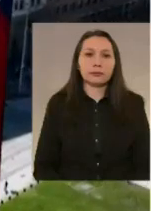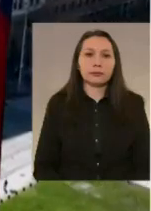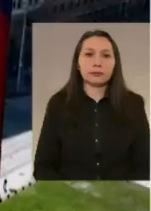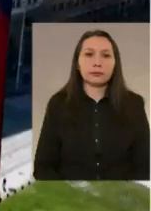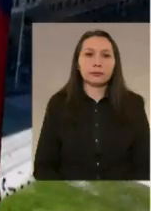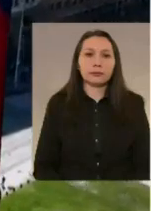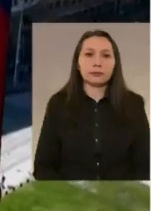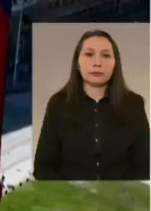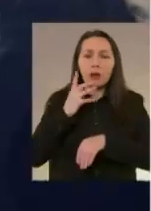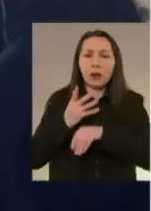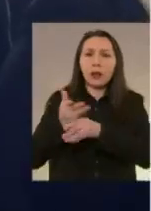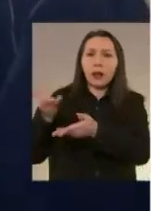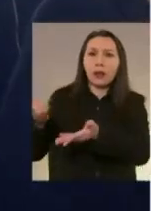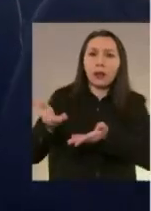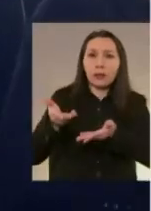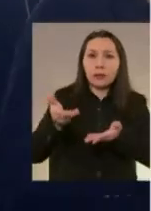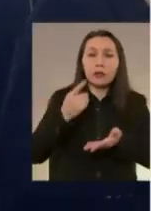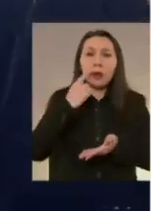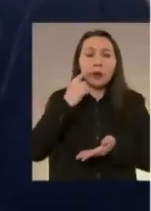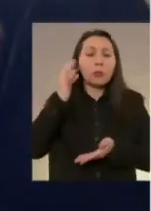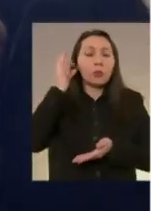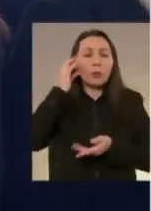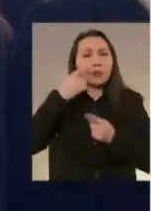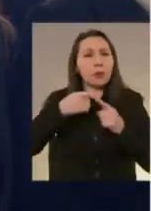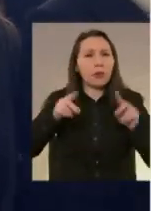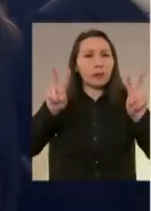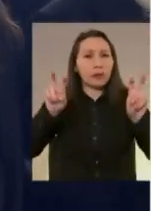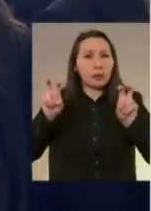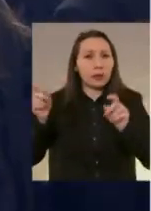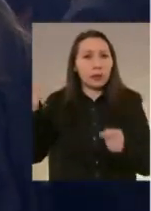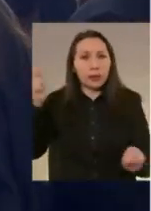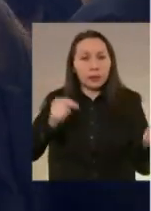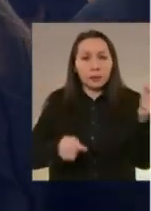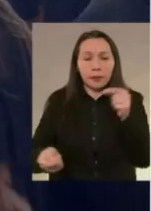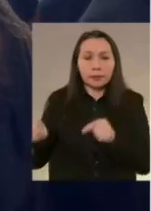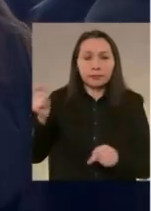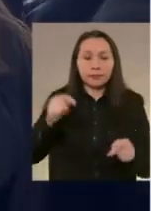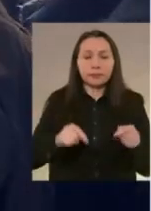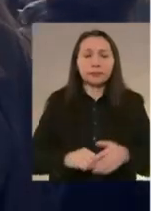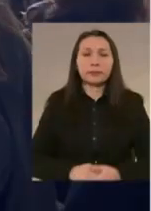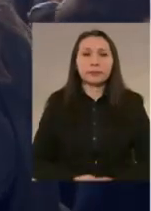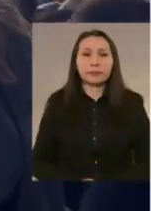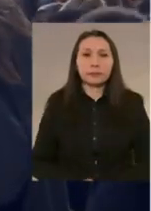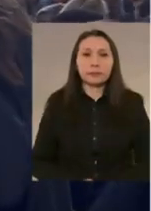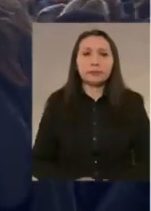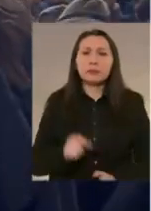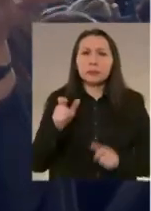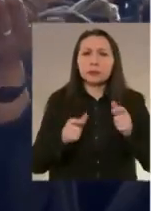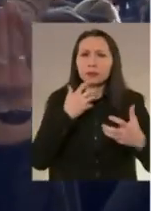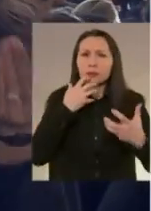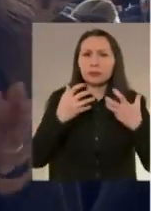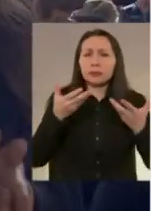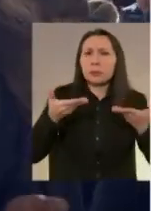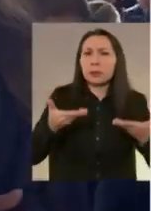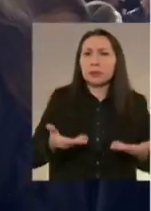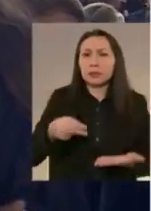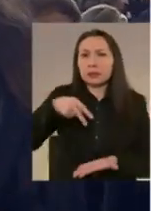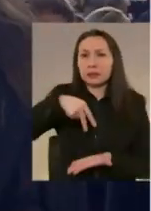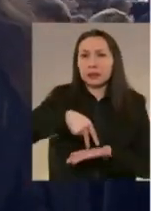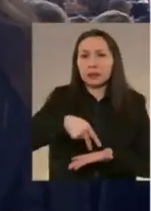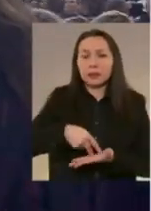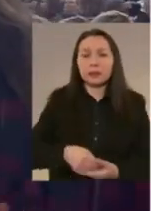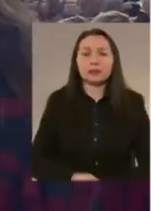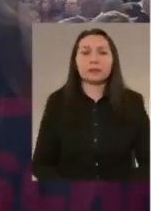Hace 10 o 20 años atrás pensábamos que podíamos ir avanzando en esto y hoy día el debate, la